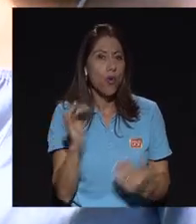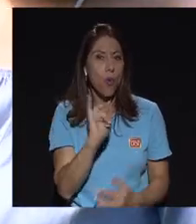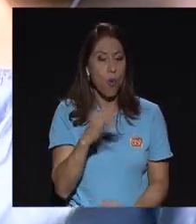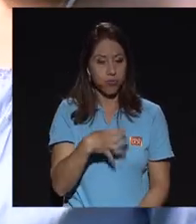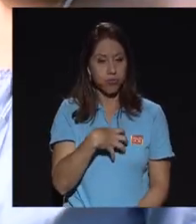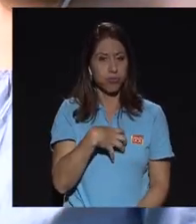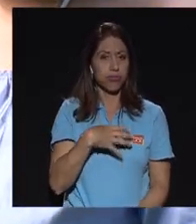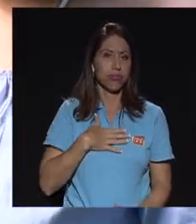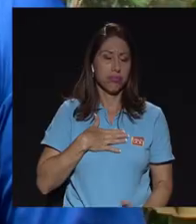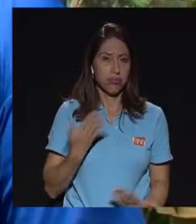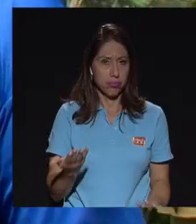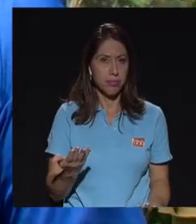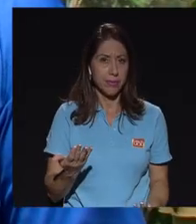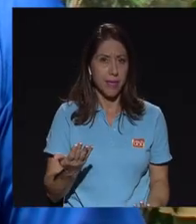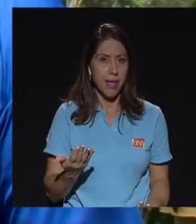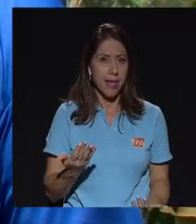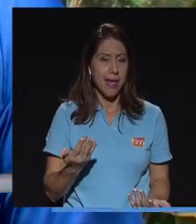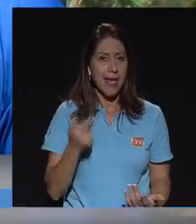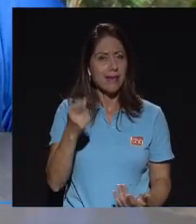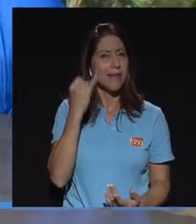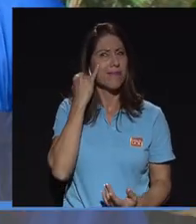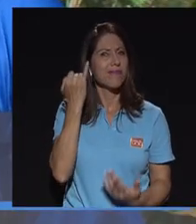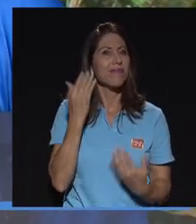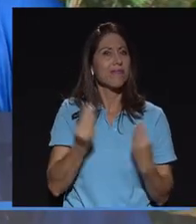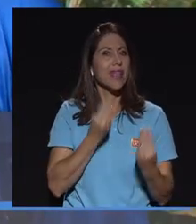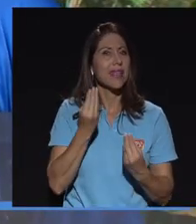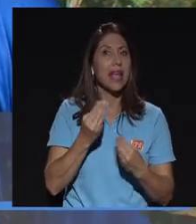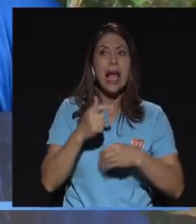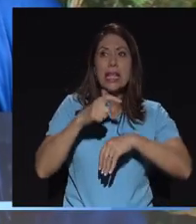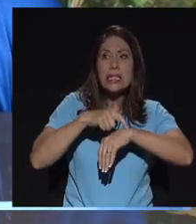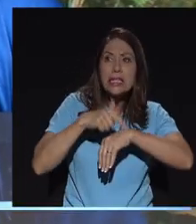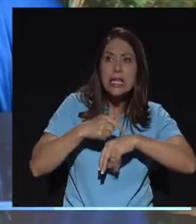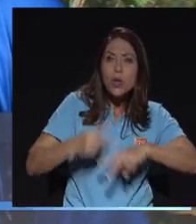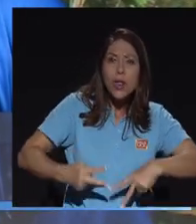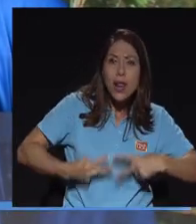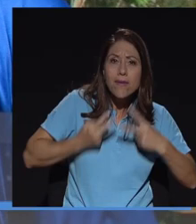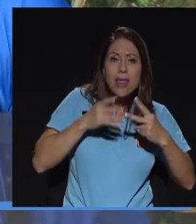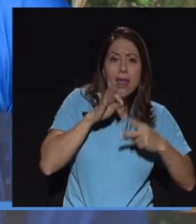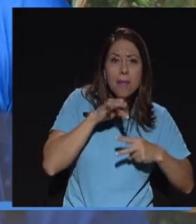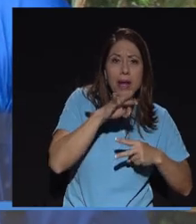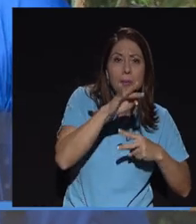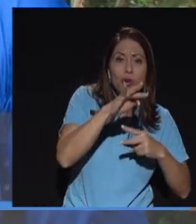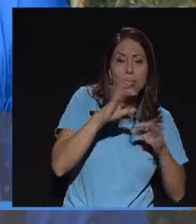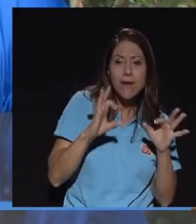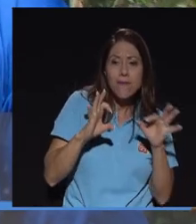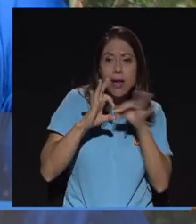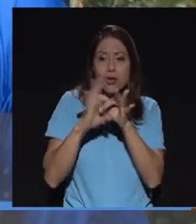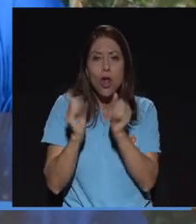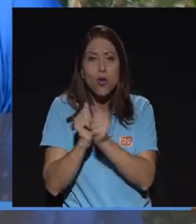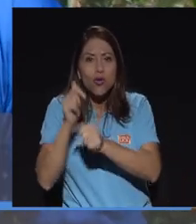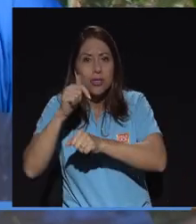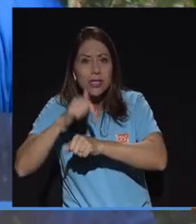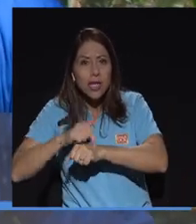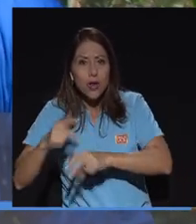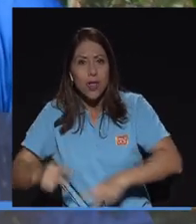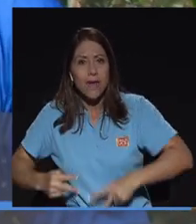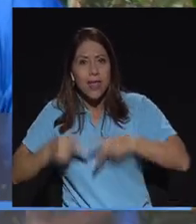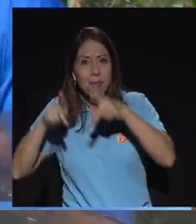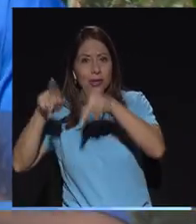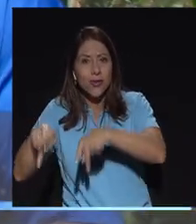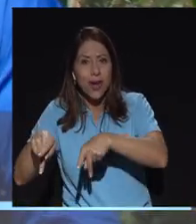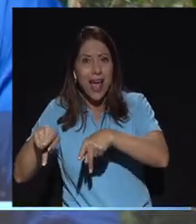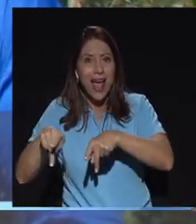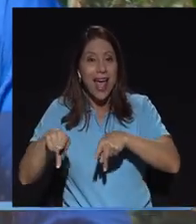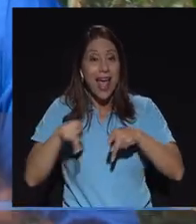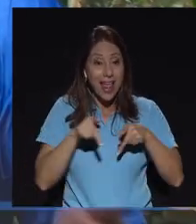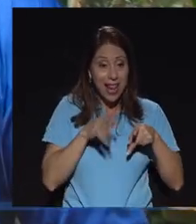una idea propia mía, que se relacionaba lo que era el ciclo de vida de la mariposa con el ciclo de vida de una persona. Desde lo que es del huevo hasta